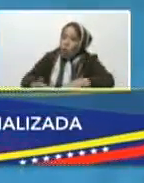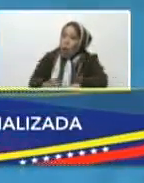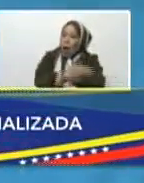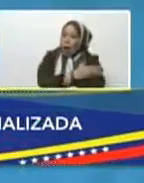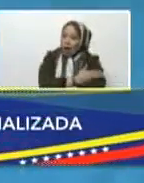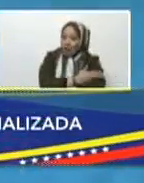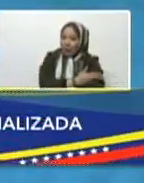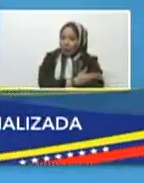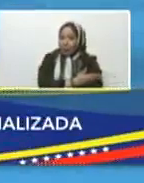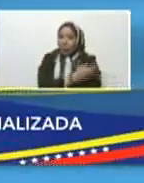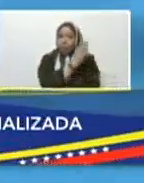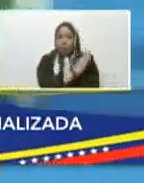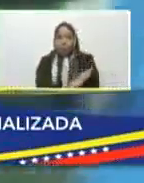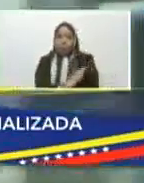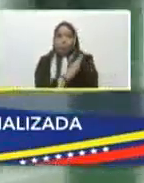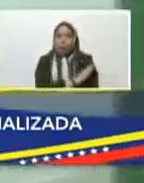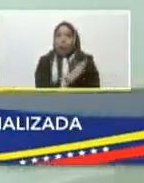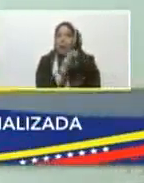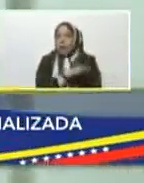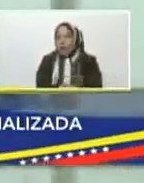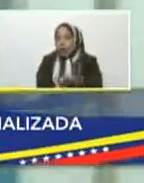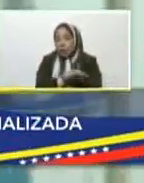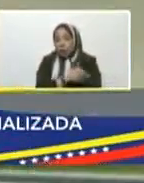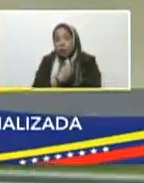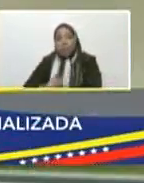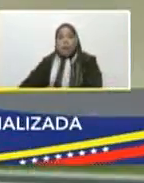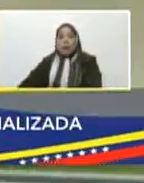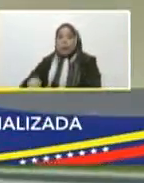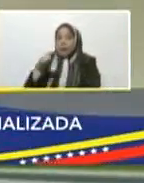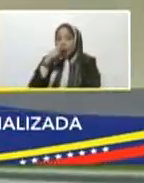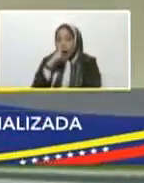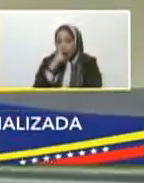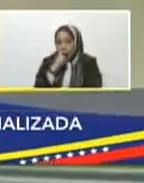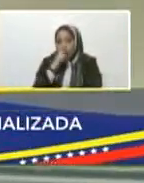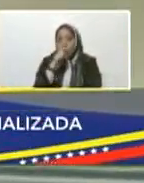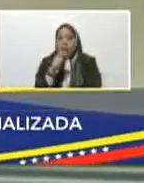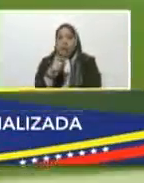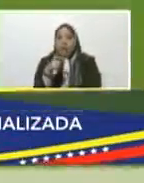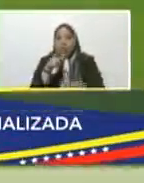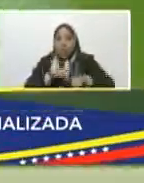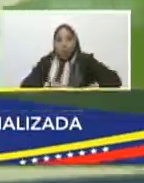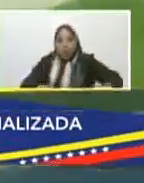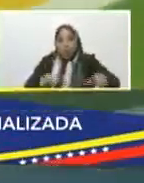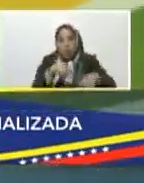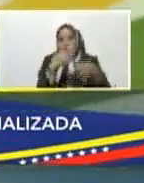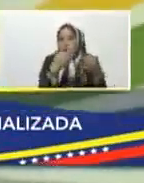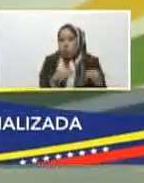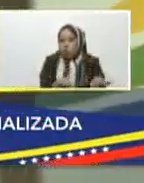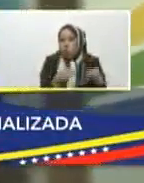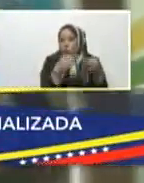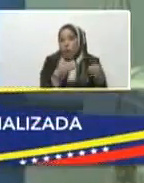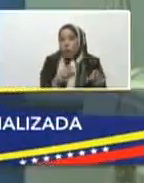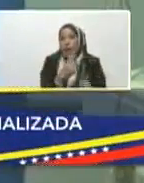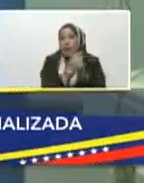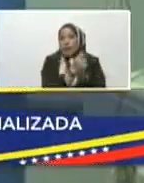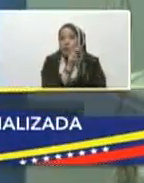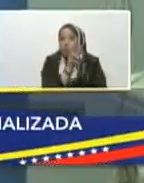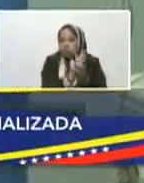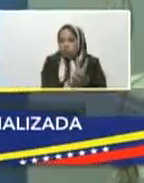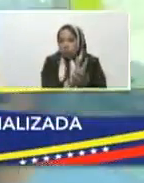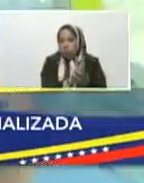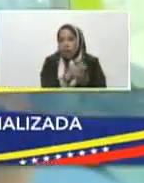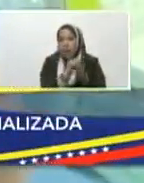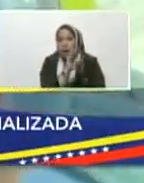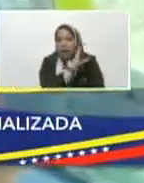Esta es una clínica, señor presidente, que está pasando de ser de un ambulatorio tipo 2 a clínica